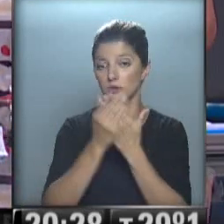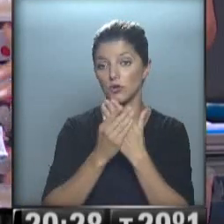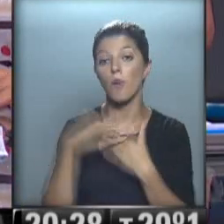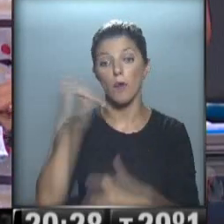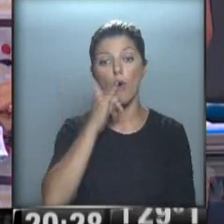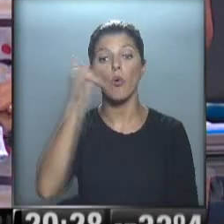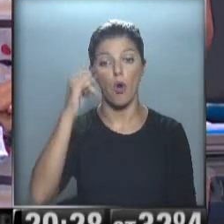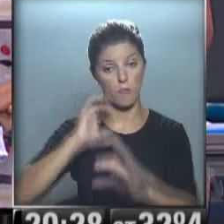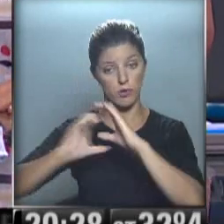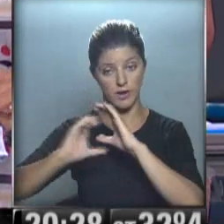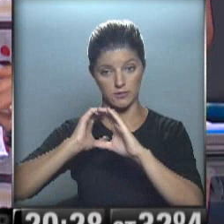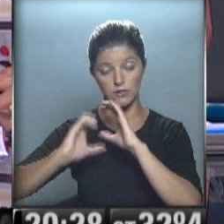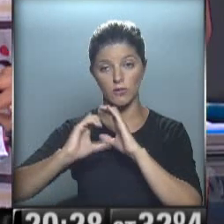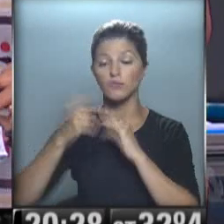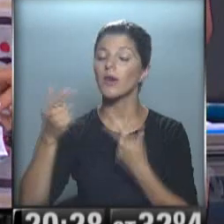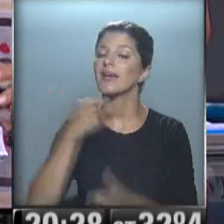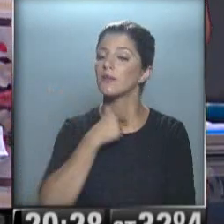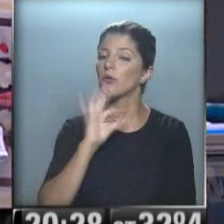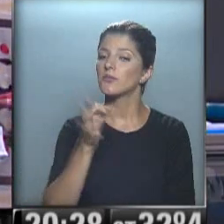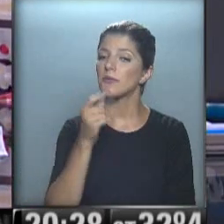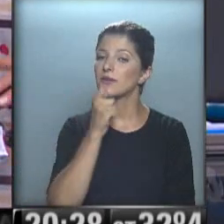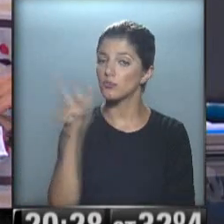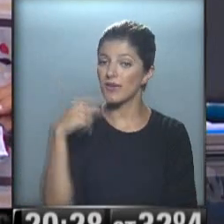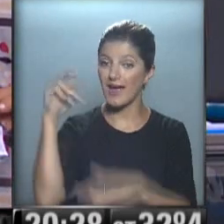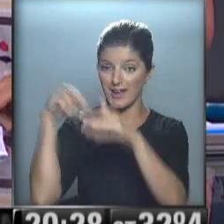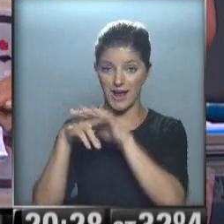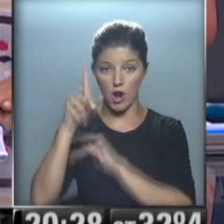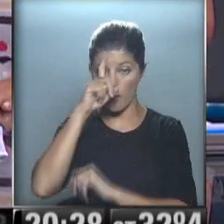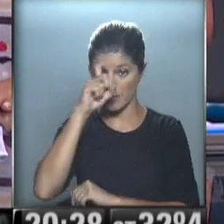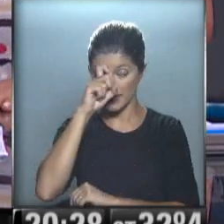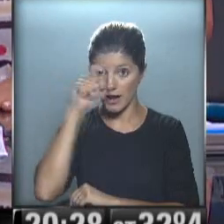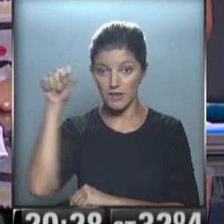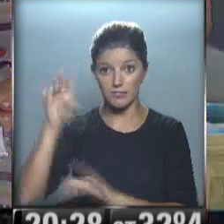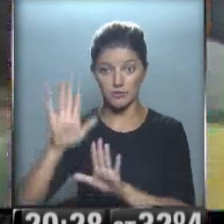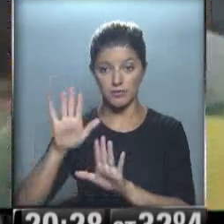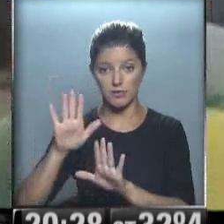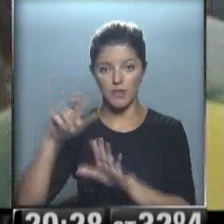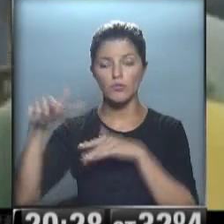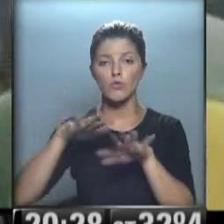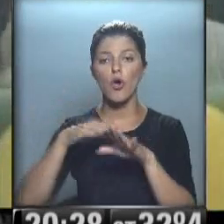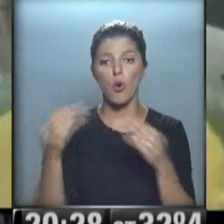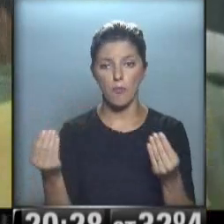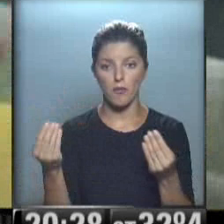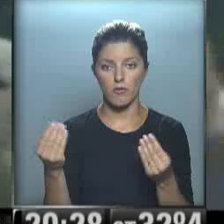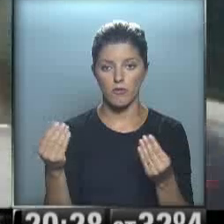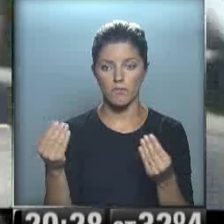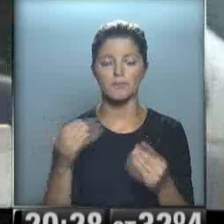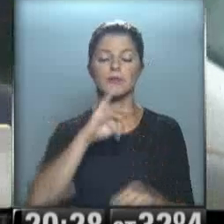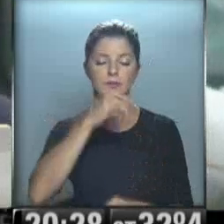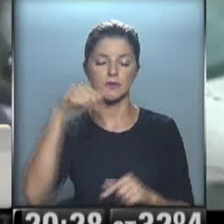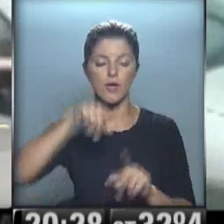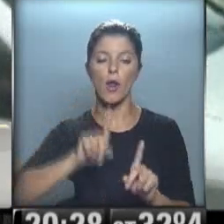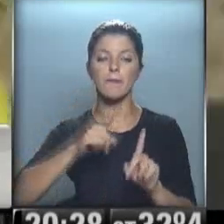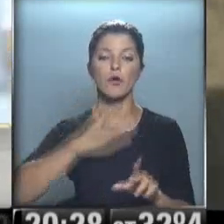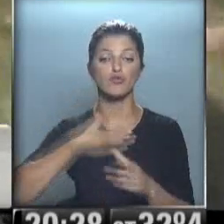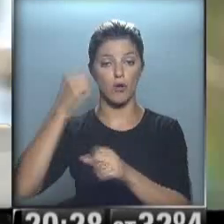atender este llamado querríamos saber si está en el hospital y cuál es el cuadro de situación sí en este momento estamos en